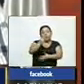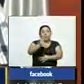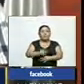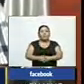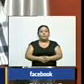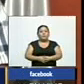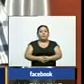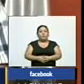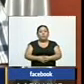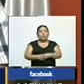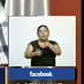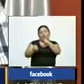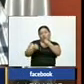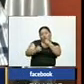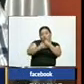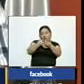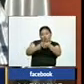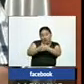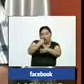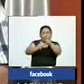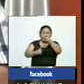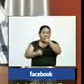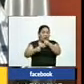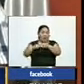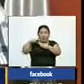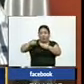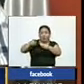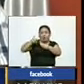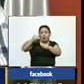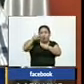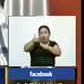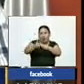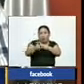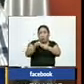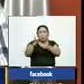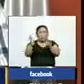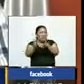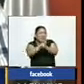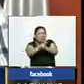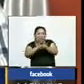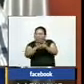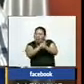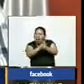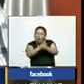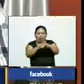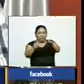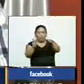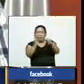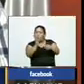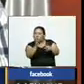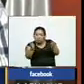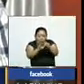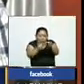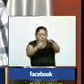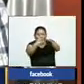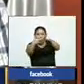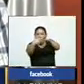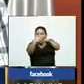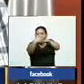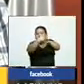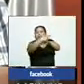Lastimosamente todo el año había bajado a cero los asaltos dentro de las unidades. Sin duda